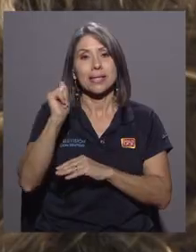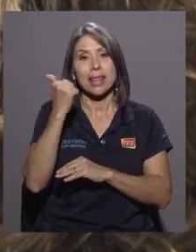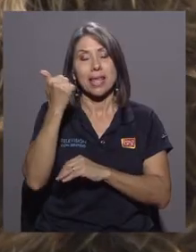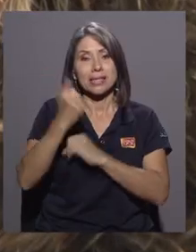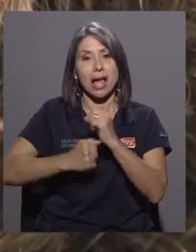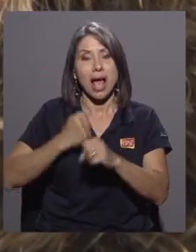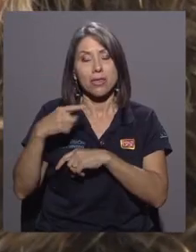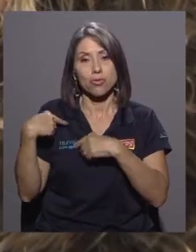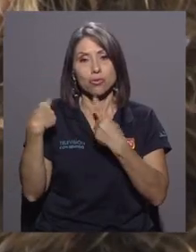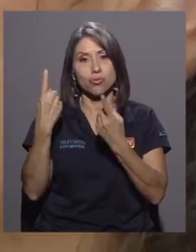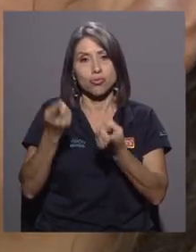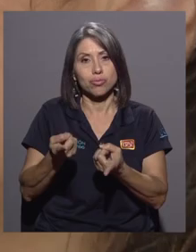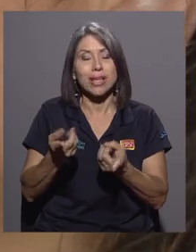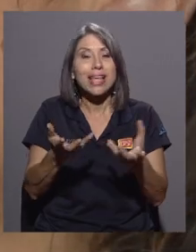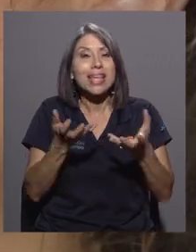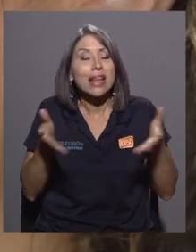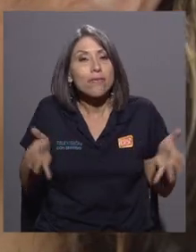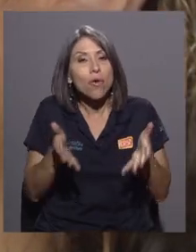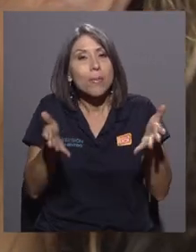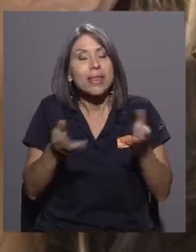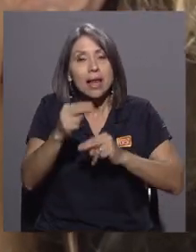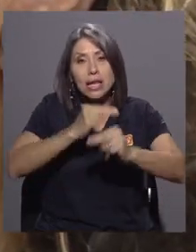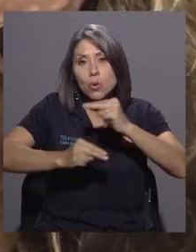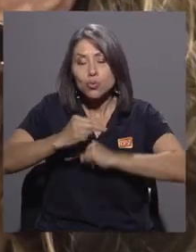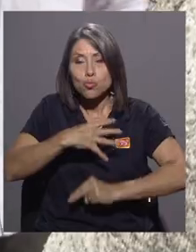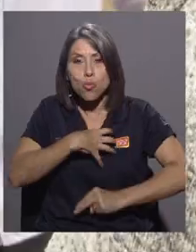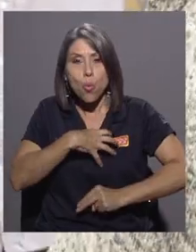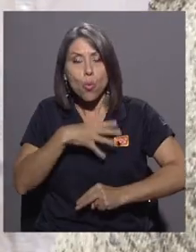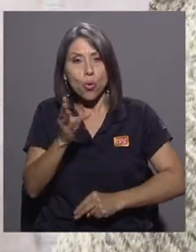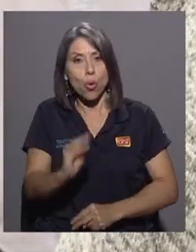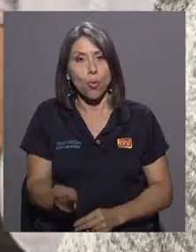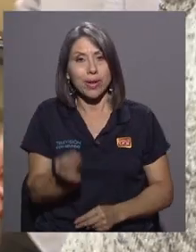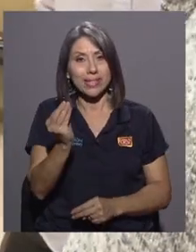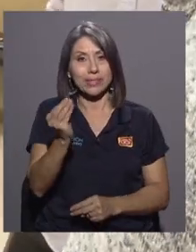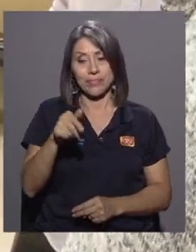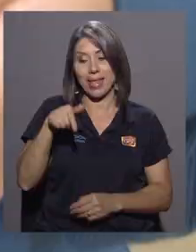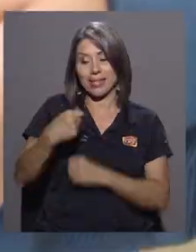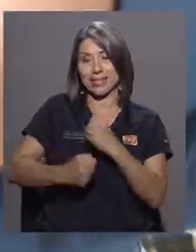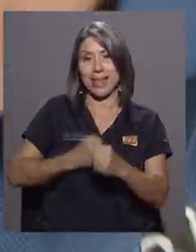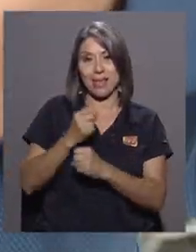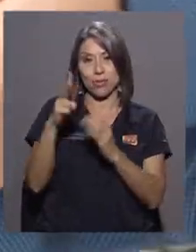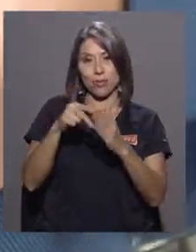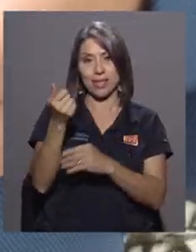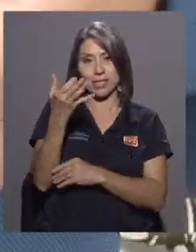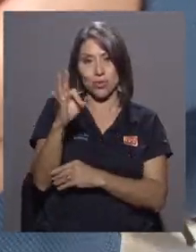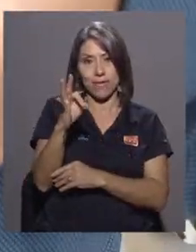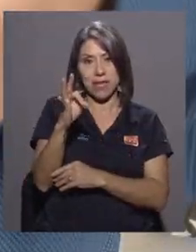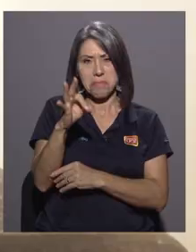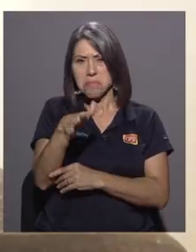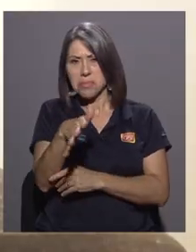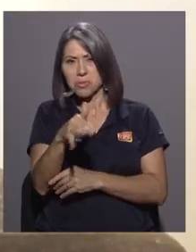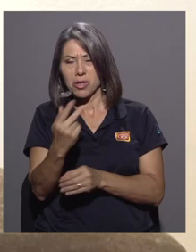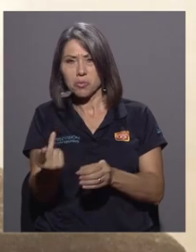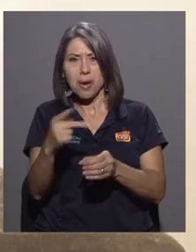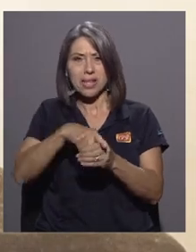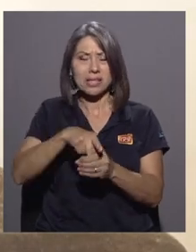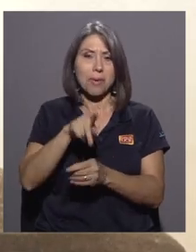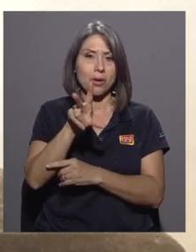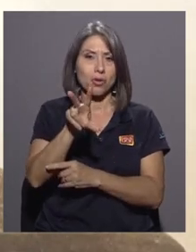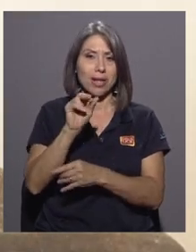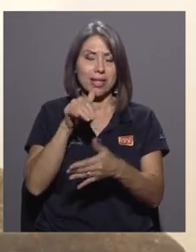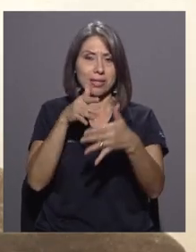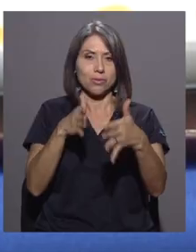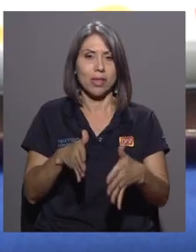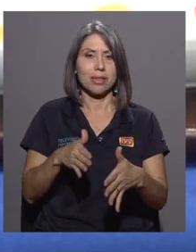que pretende fomentar el emprendimiento en los jóvenes. Este 2019 participaron alrededor de 30